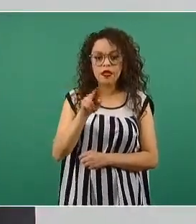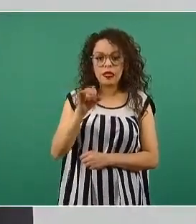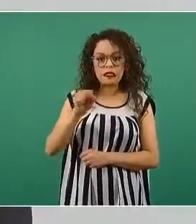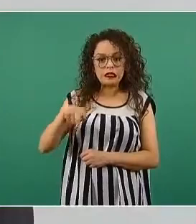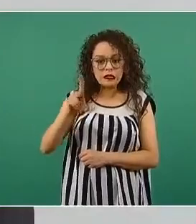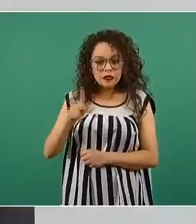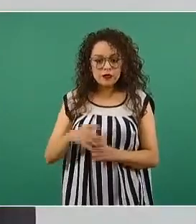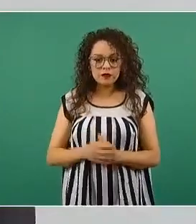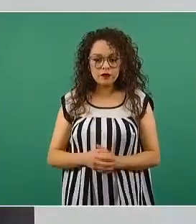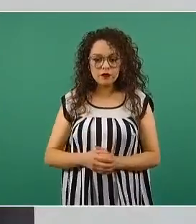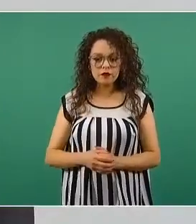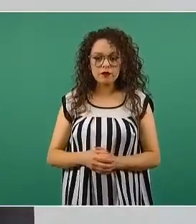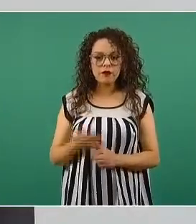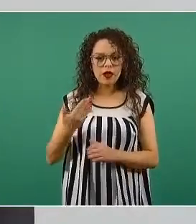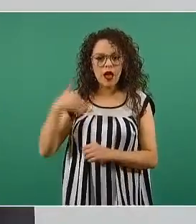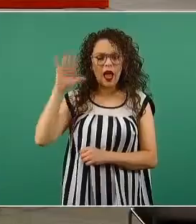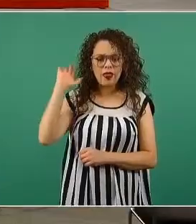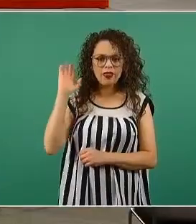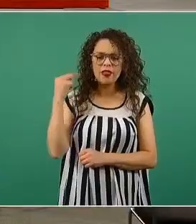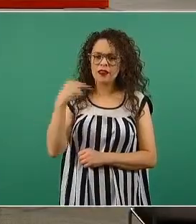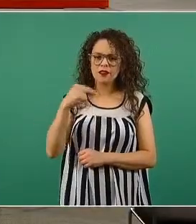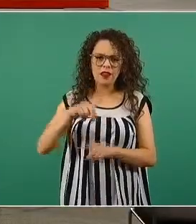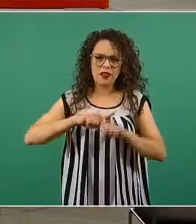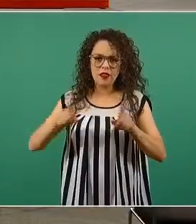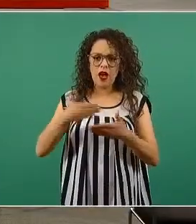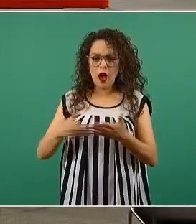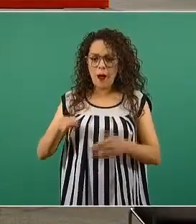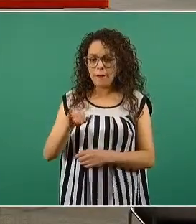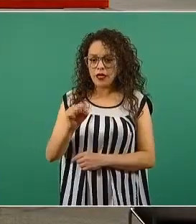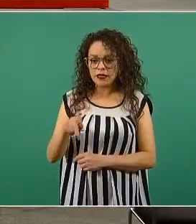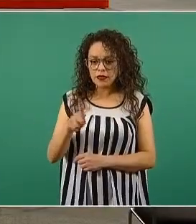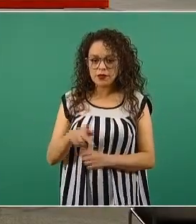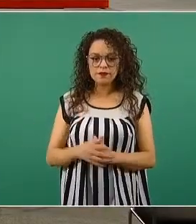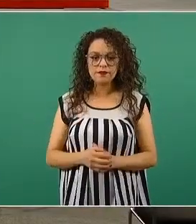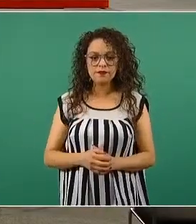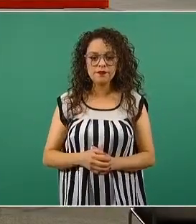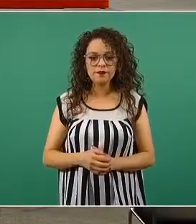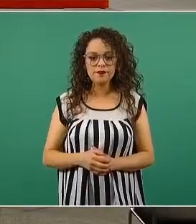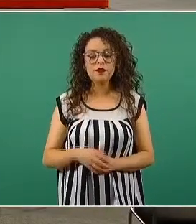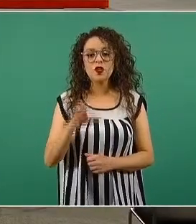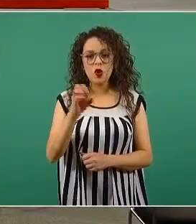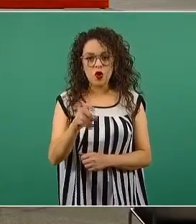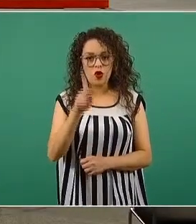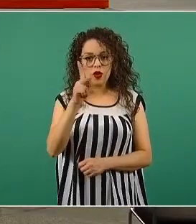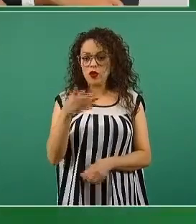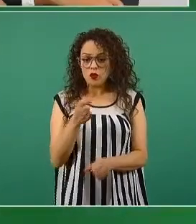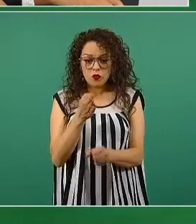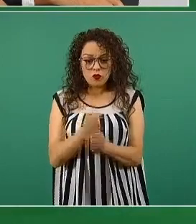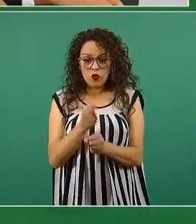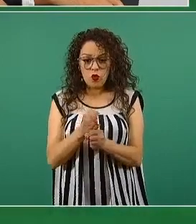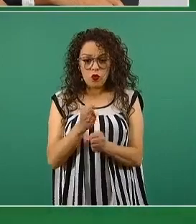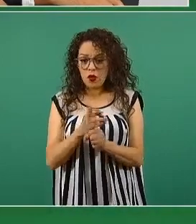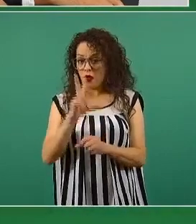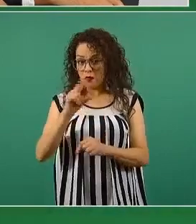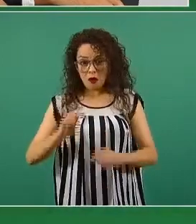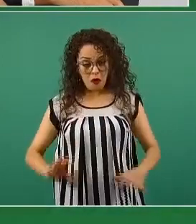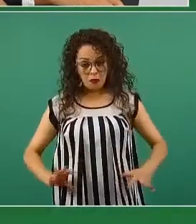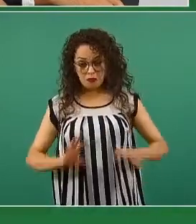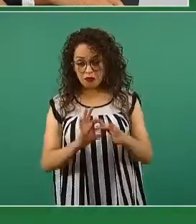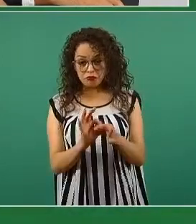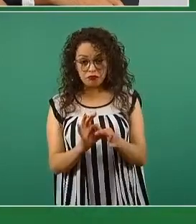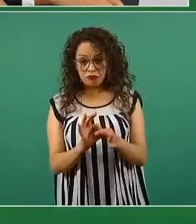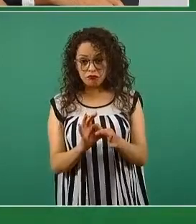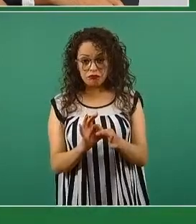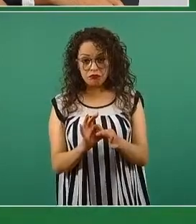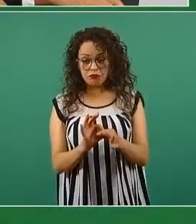antes se llamaba de otro nombre, ya le pusieron MISC. Ok, entonces no tiene, en este momento no se está relacionando